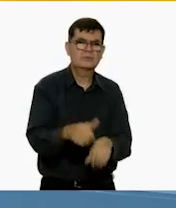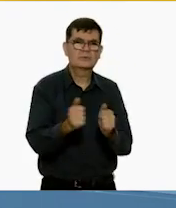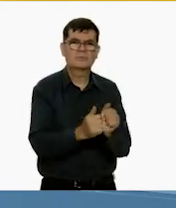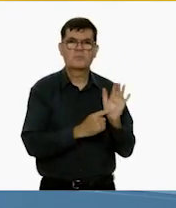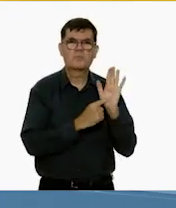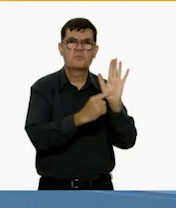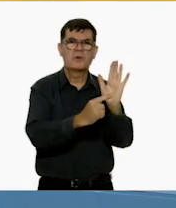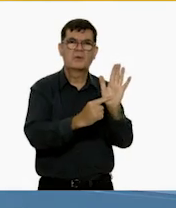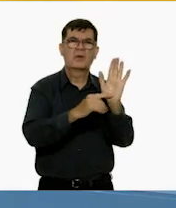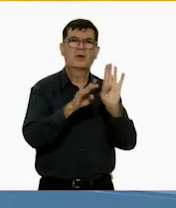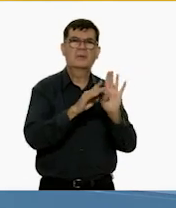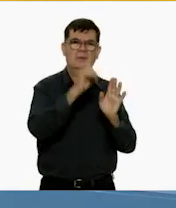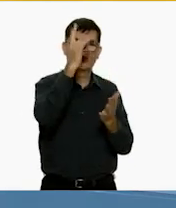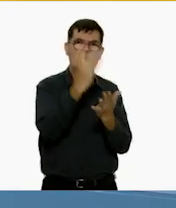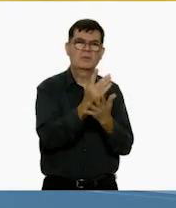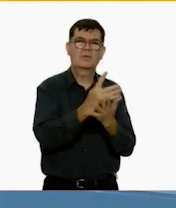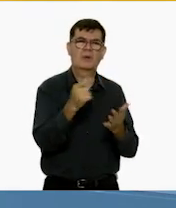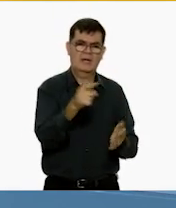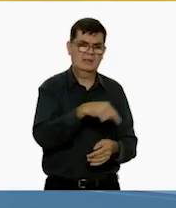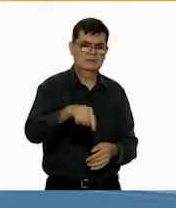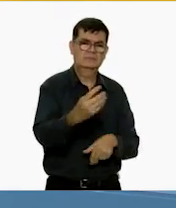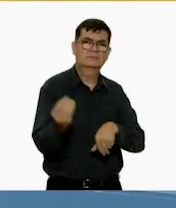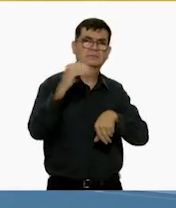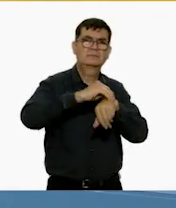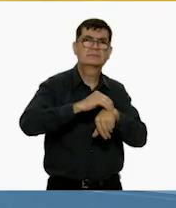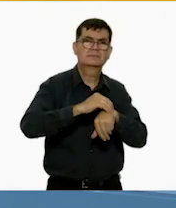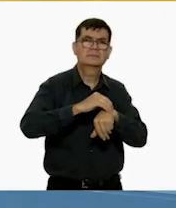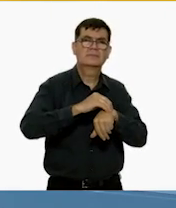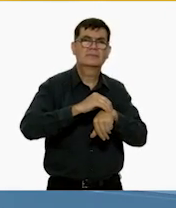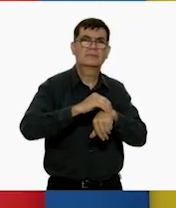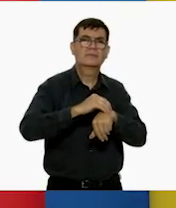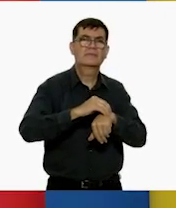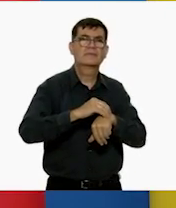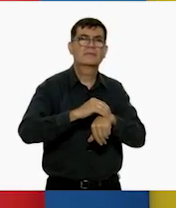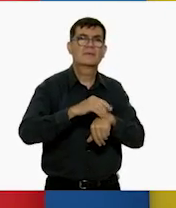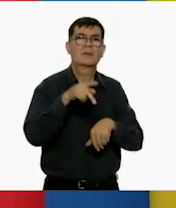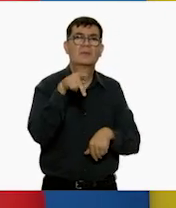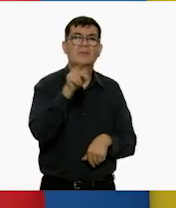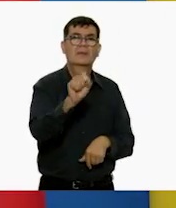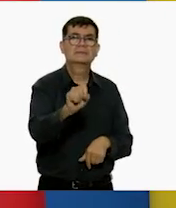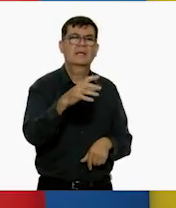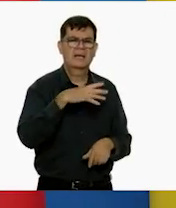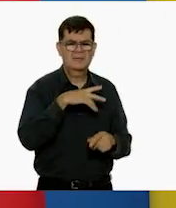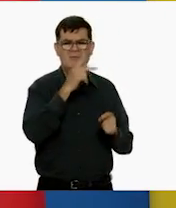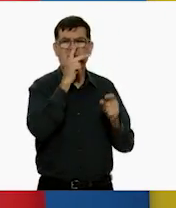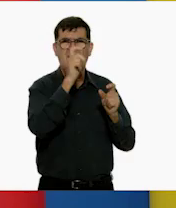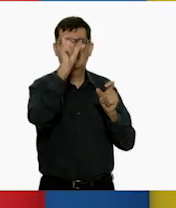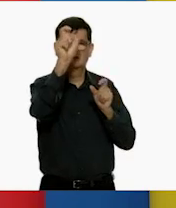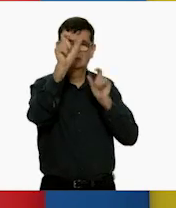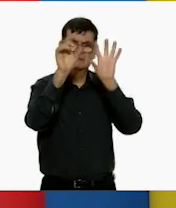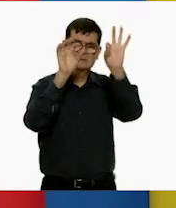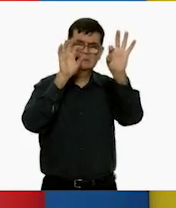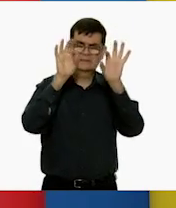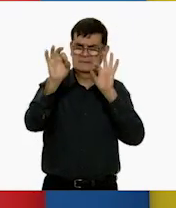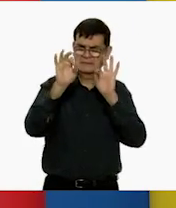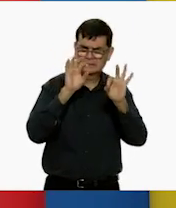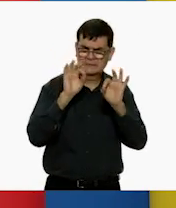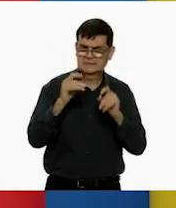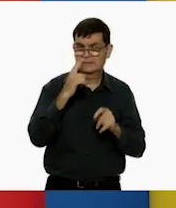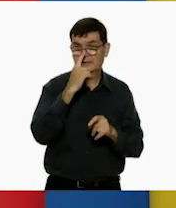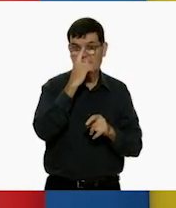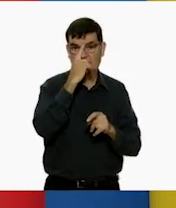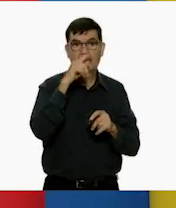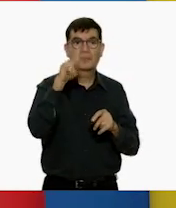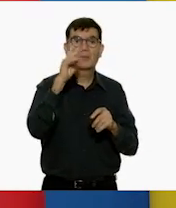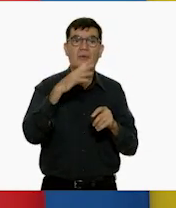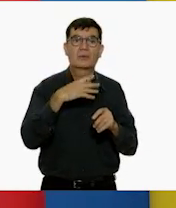del único modo que ese pueblo ha establecido. Pues hay muchas palabras que puedo relacionar con Juárez, pero